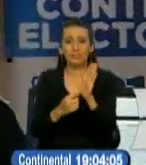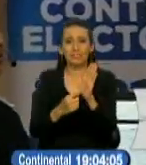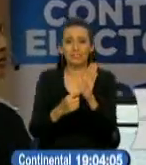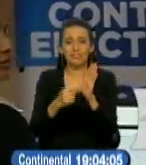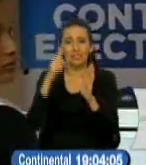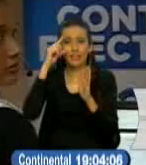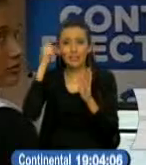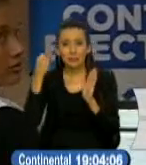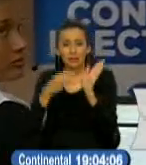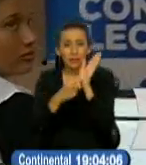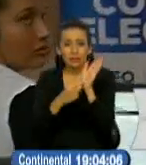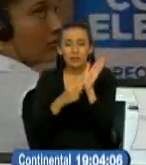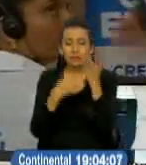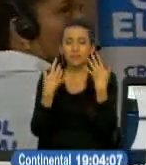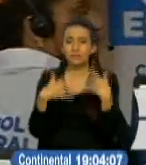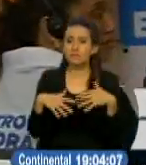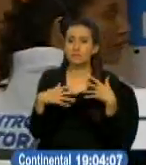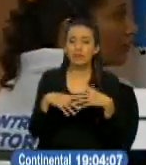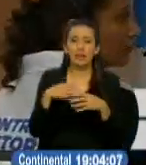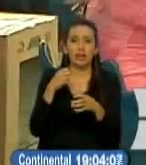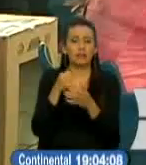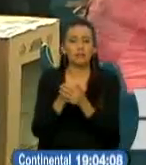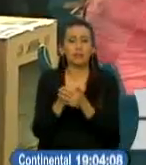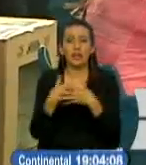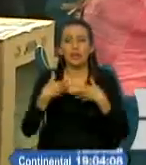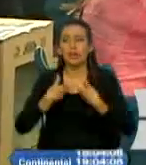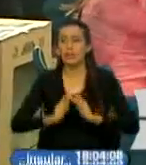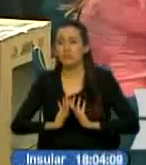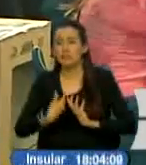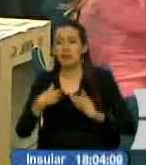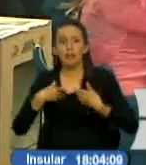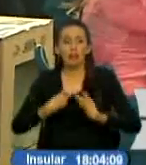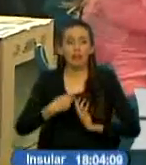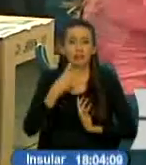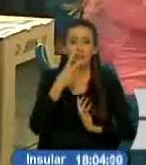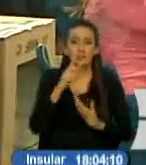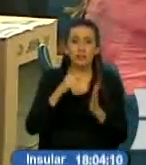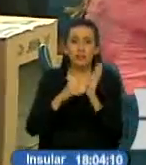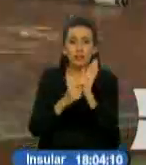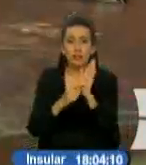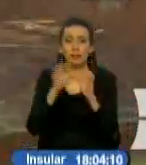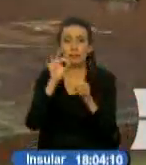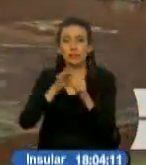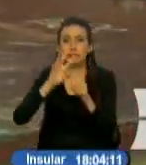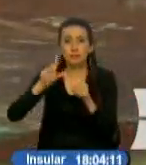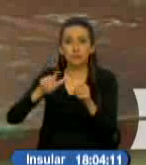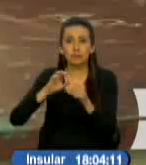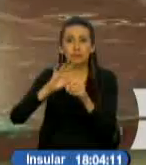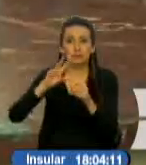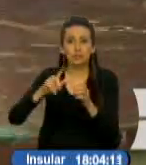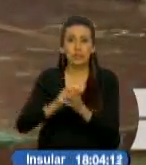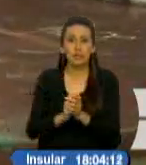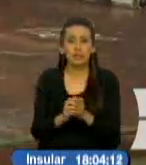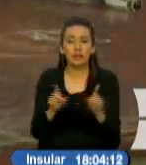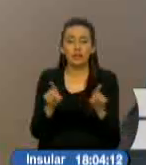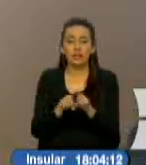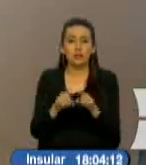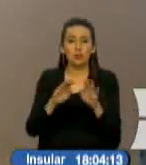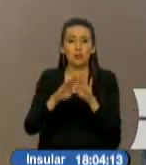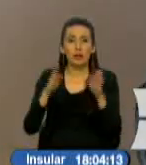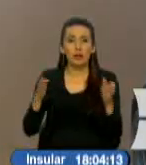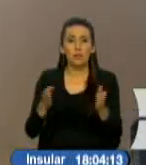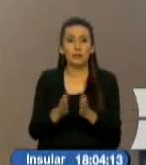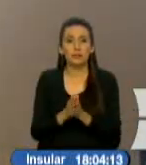Lasso. Eso y la labor desempeñada por los que estuvieron en las mesas electorales y los propios delegados, que fue puesta en entredicho.